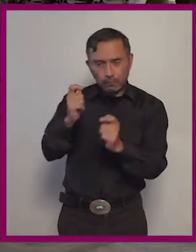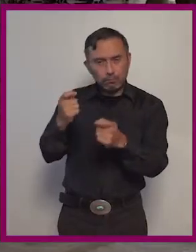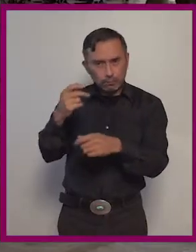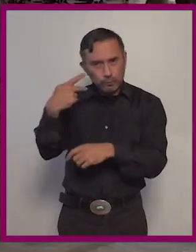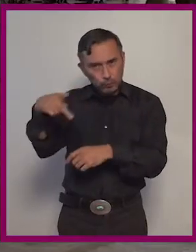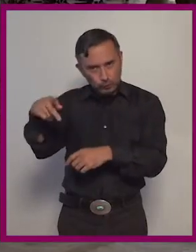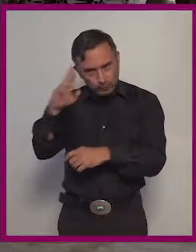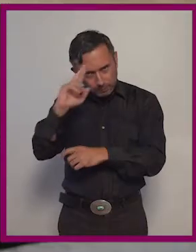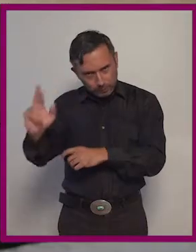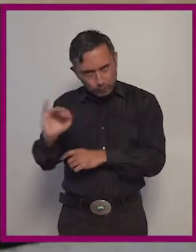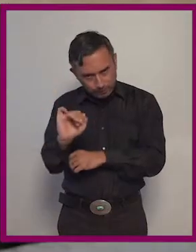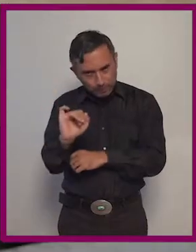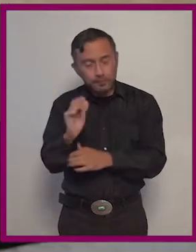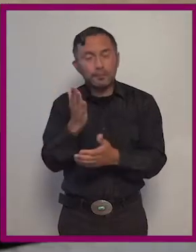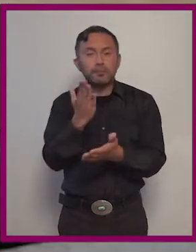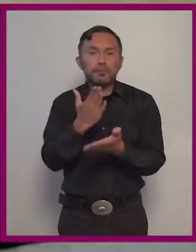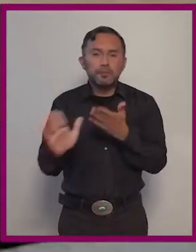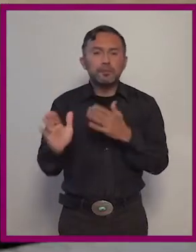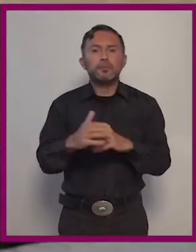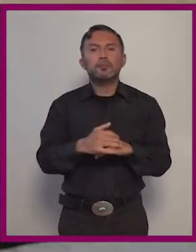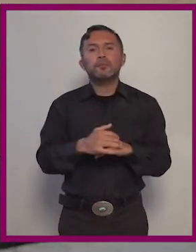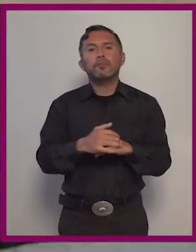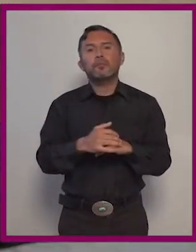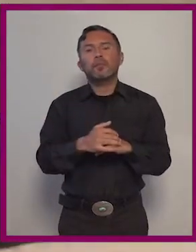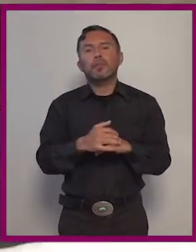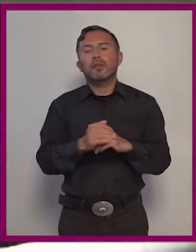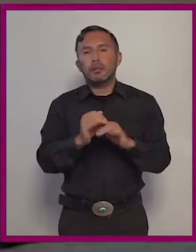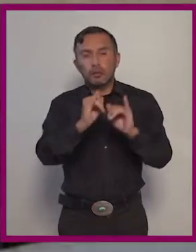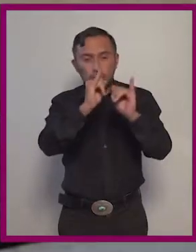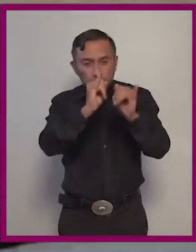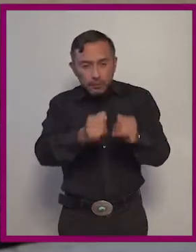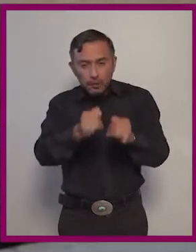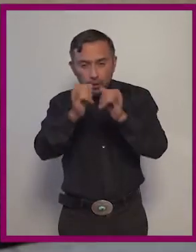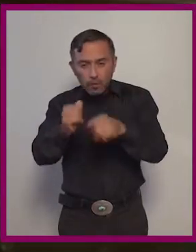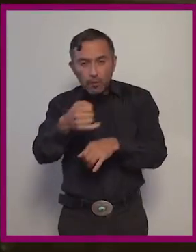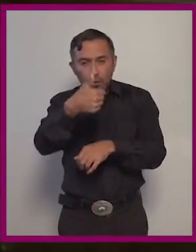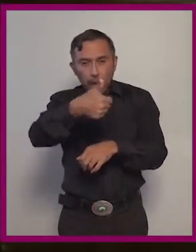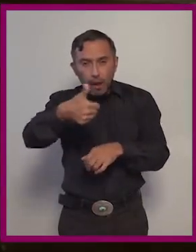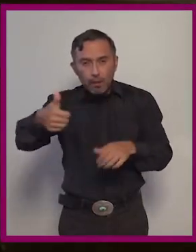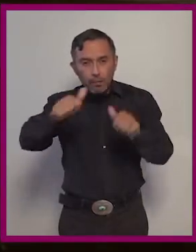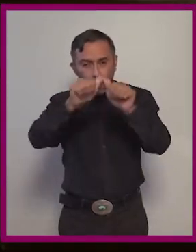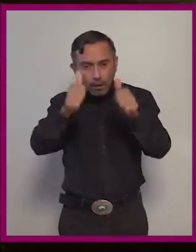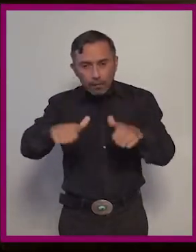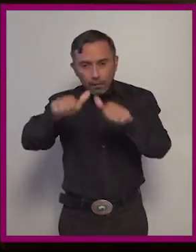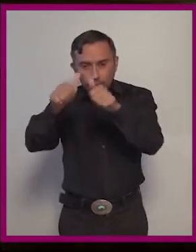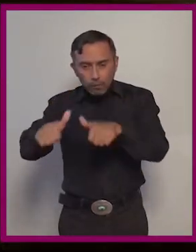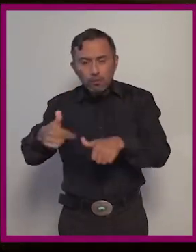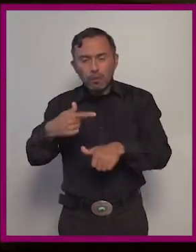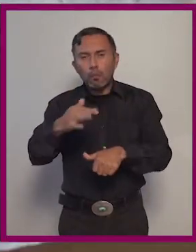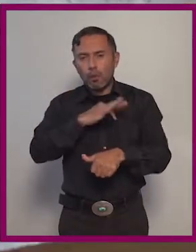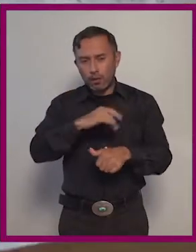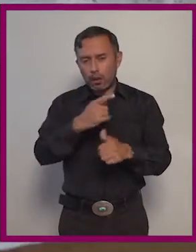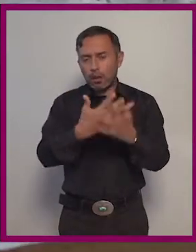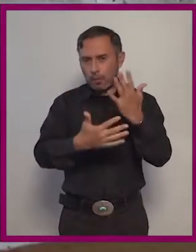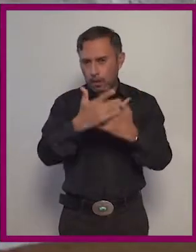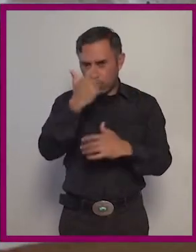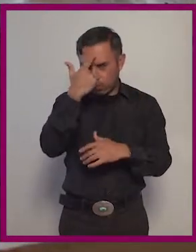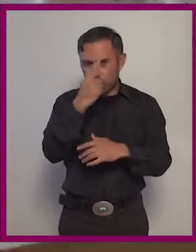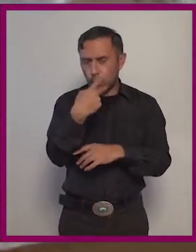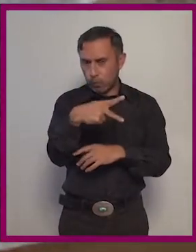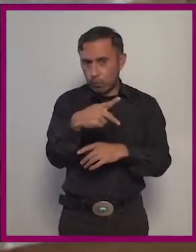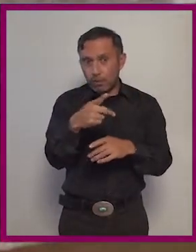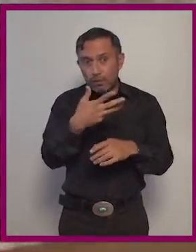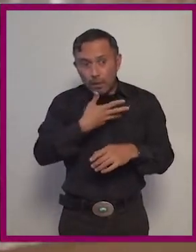particularidades de cada artesanía que se haga, se tratará o se intentará proteger como una obra autoral en lo que tenga de